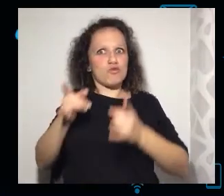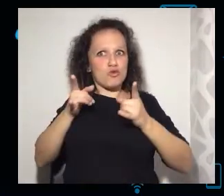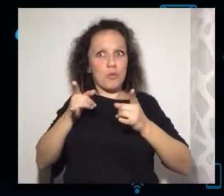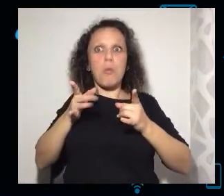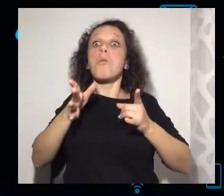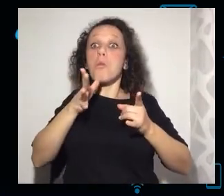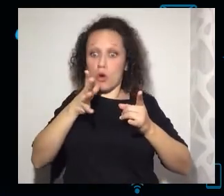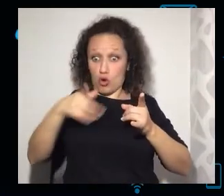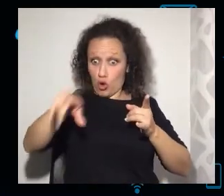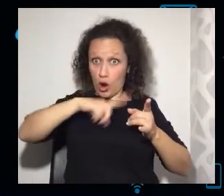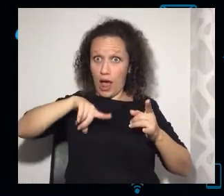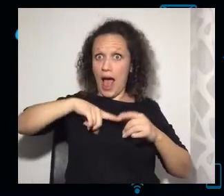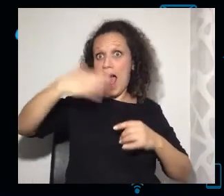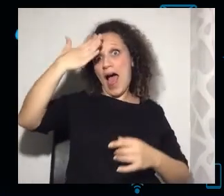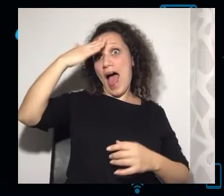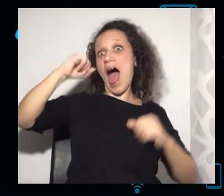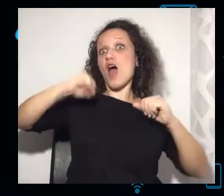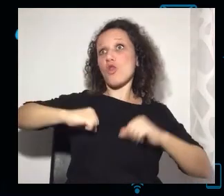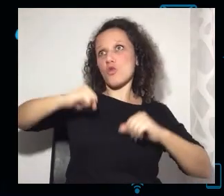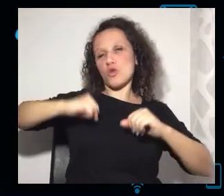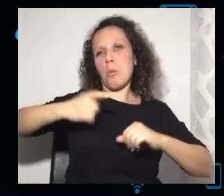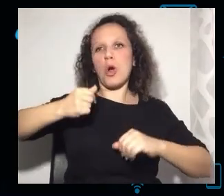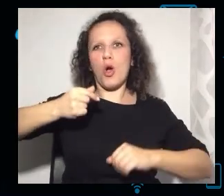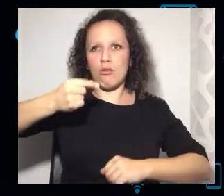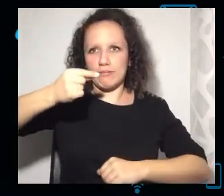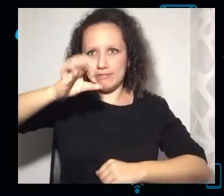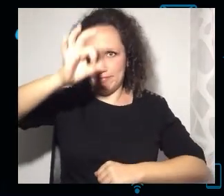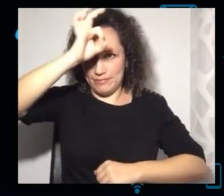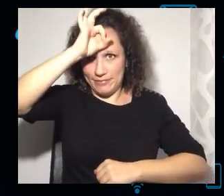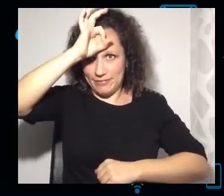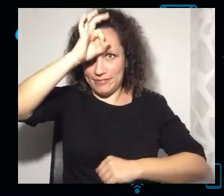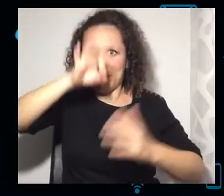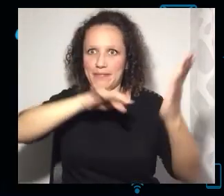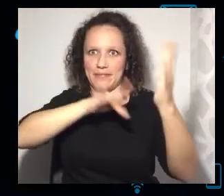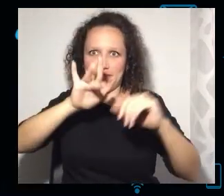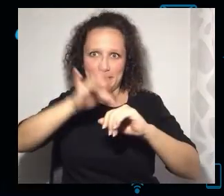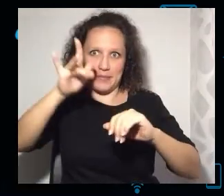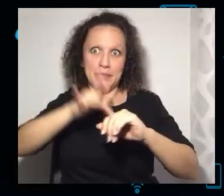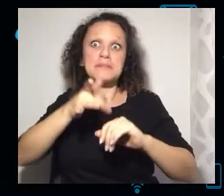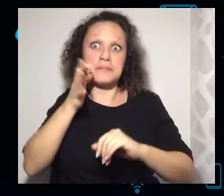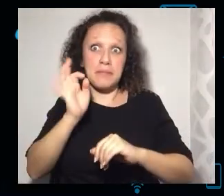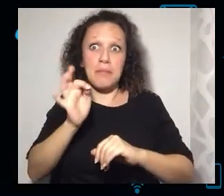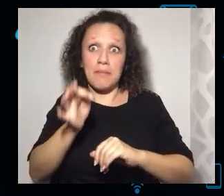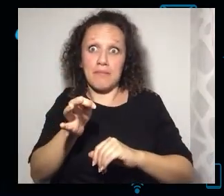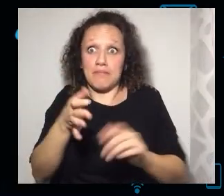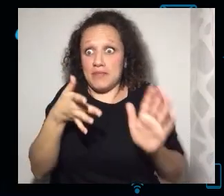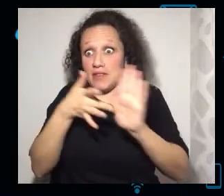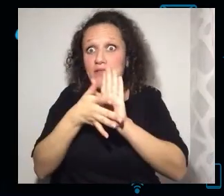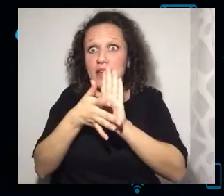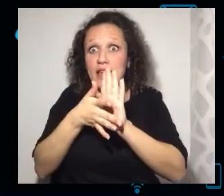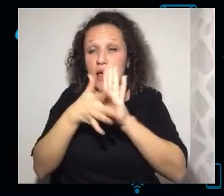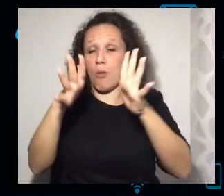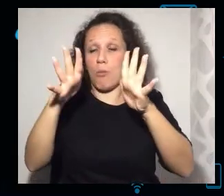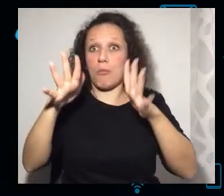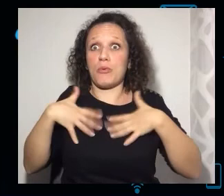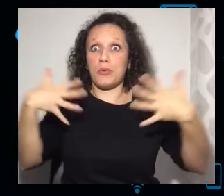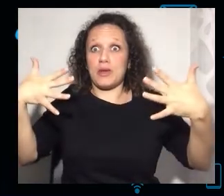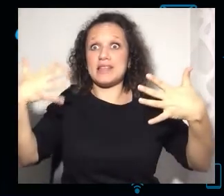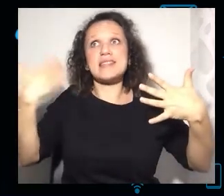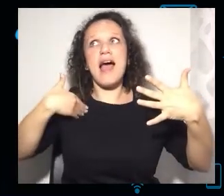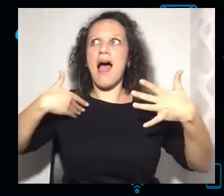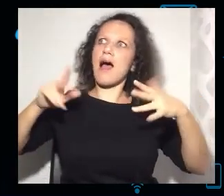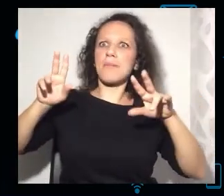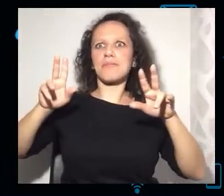adultos como esos inmigrantes digitales esta competencia digital nos ha venido nos ha venido dada cuando ya éramos